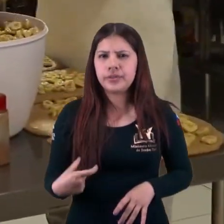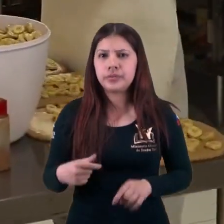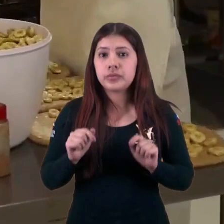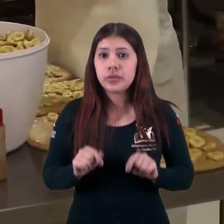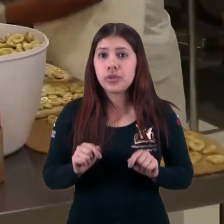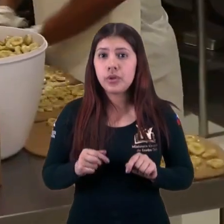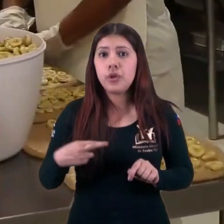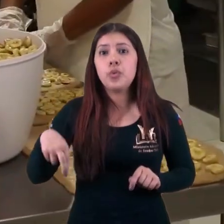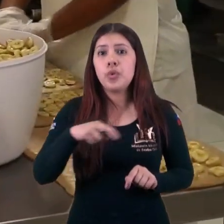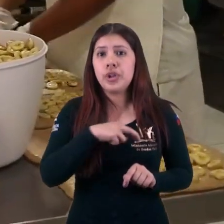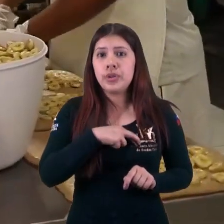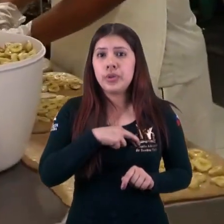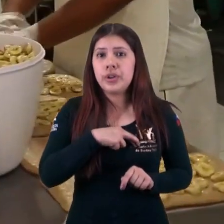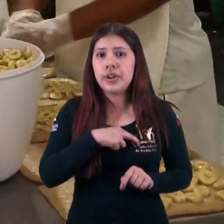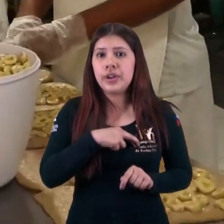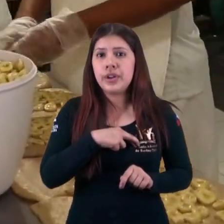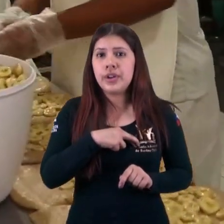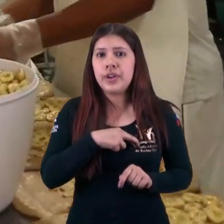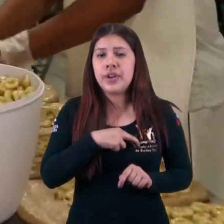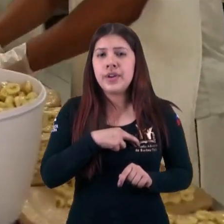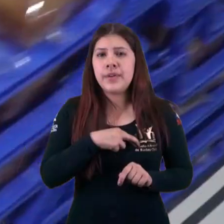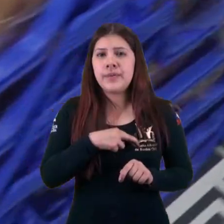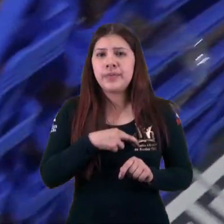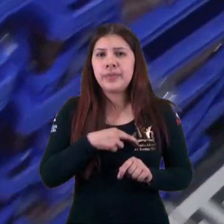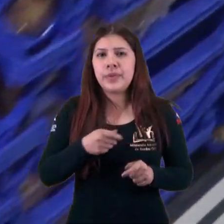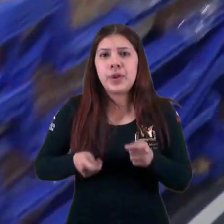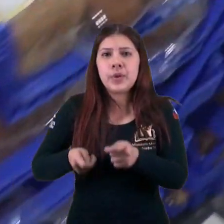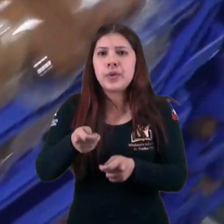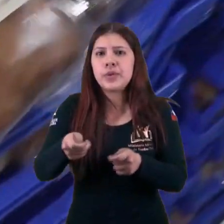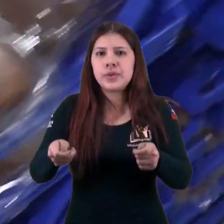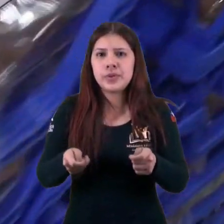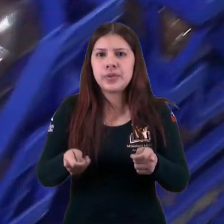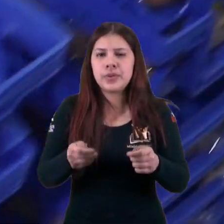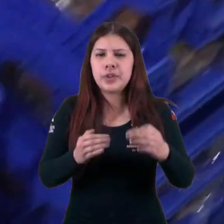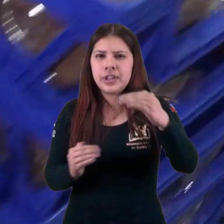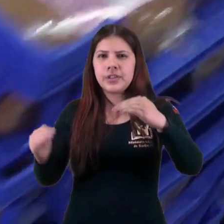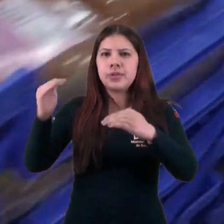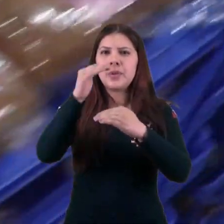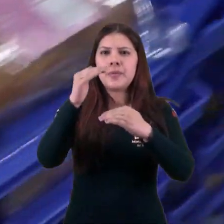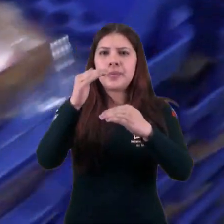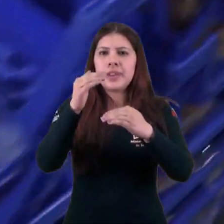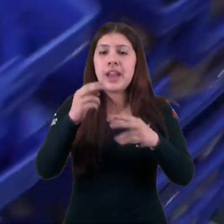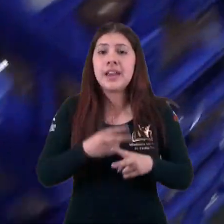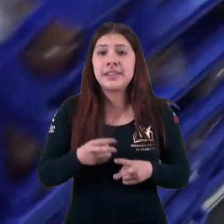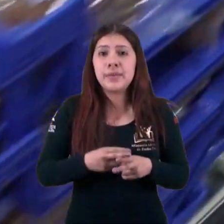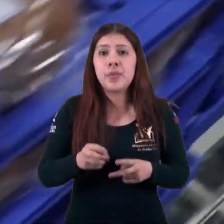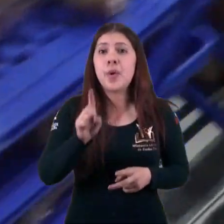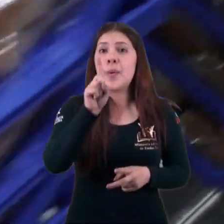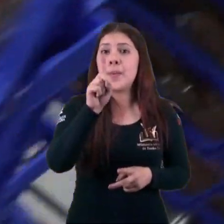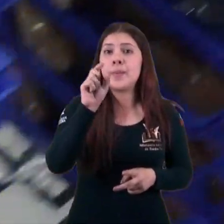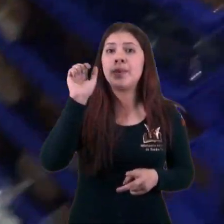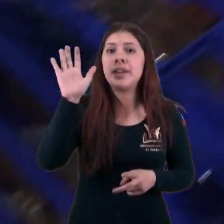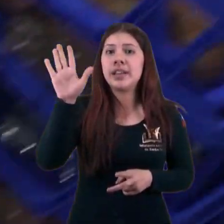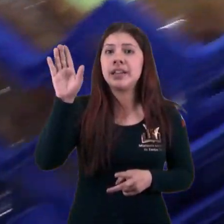pan integral aumentó y contamos con 15 colaboradores. Producimos 1,500 panes al día y la